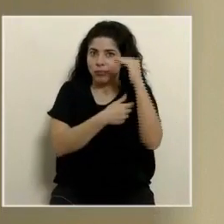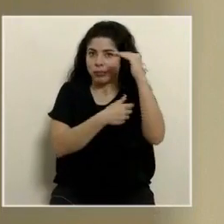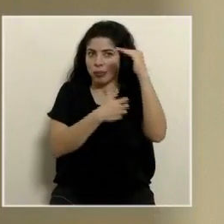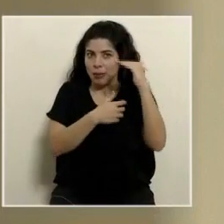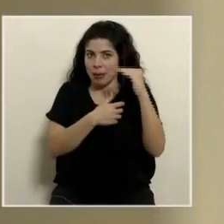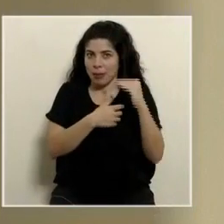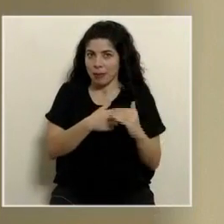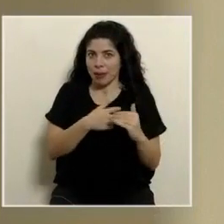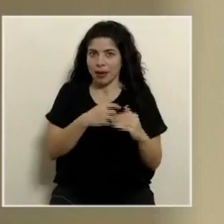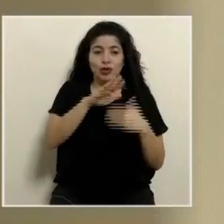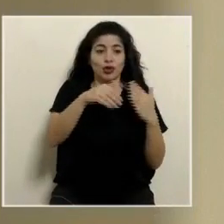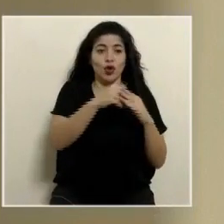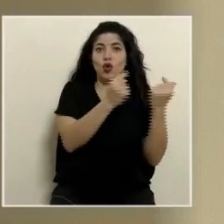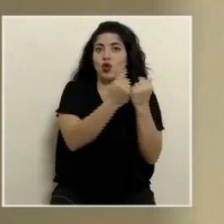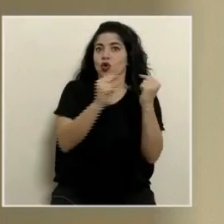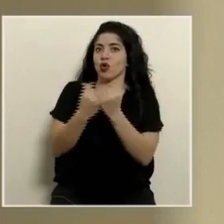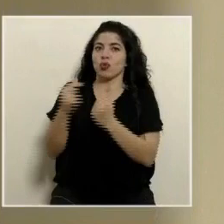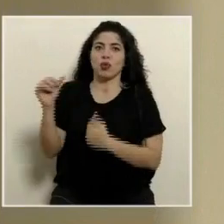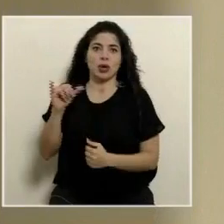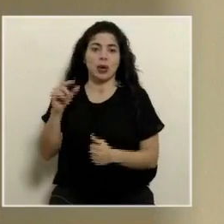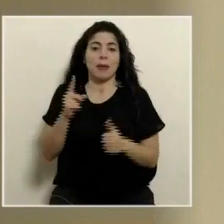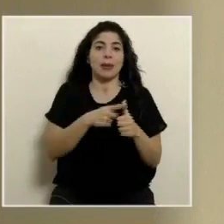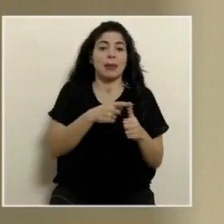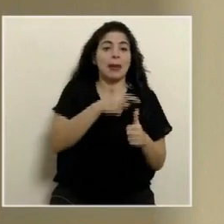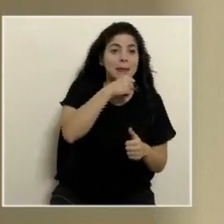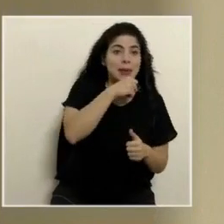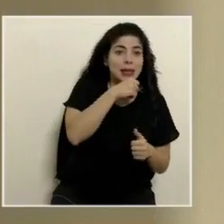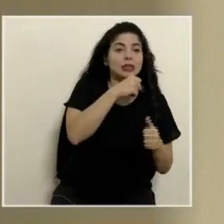que se están procediendo a vacunar.